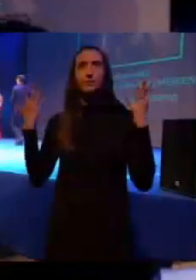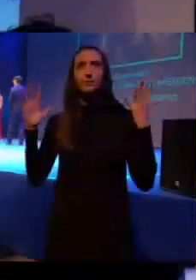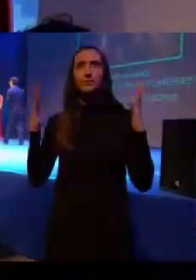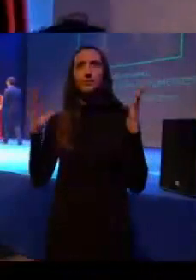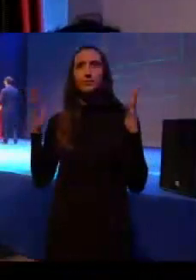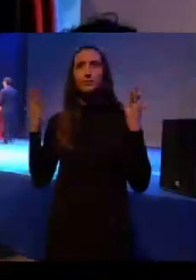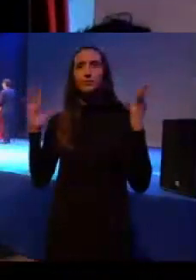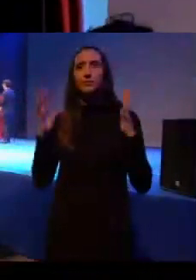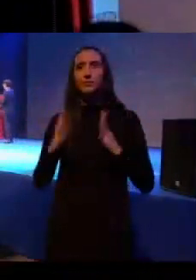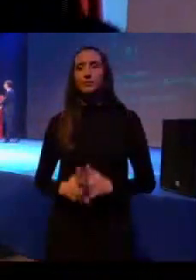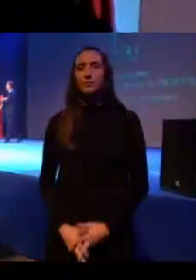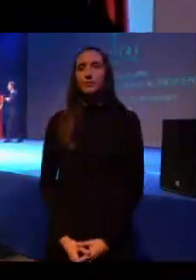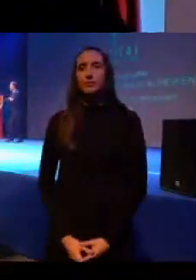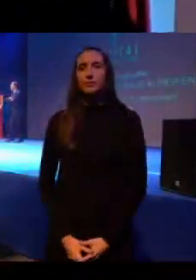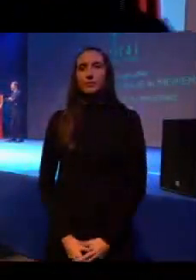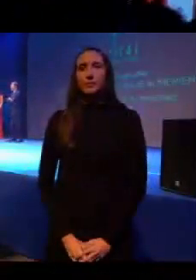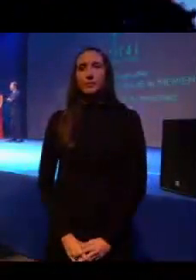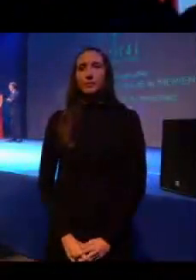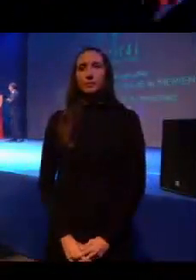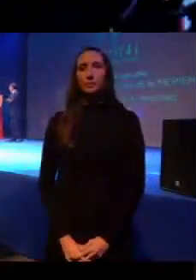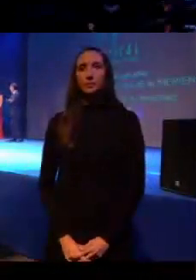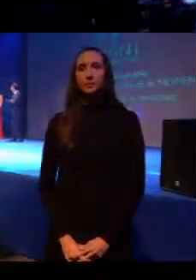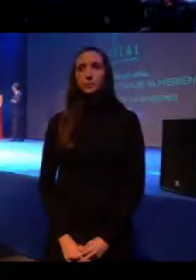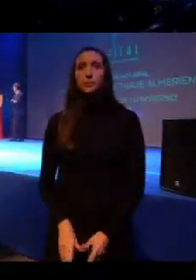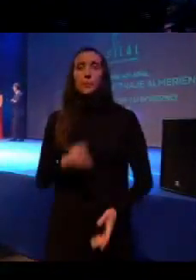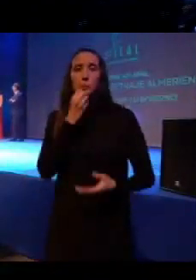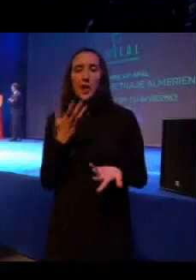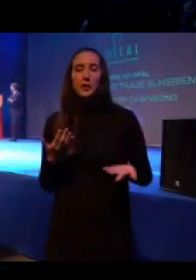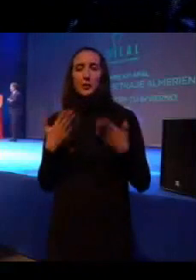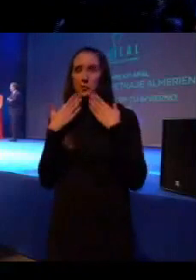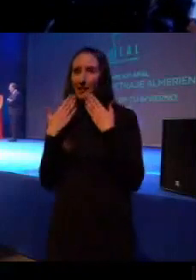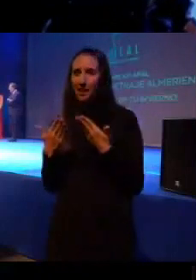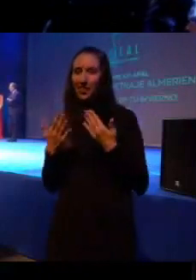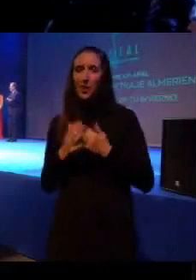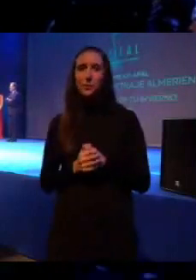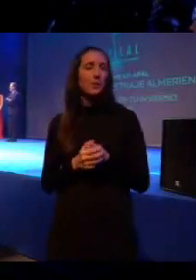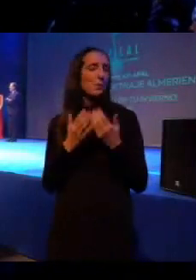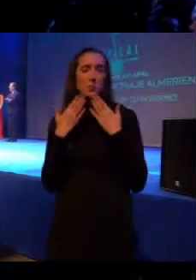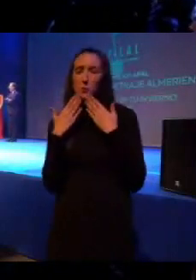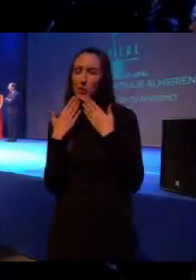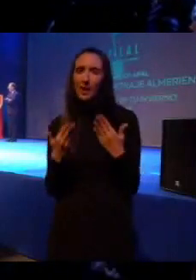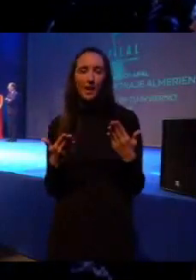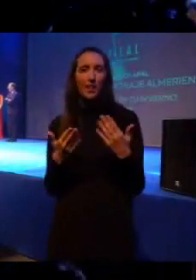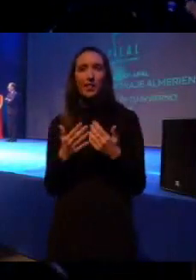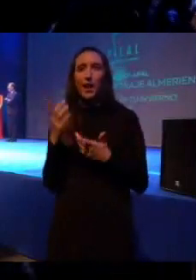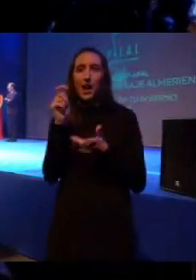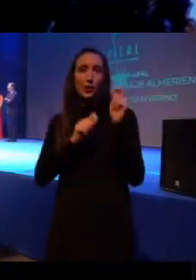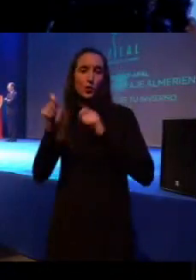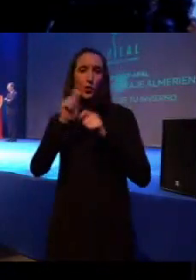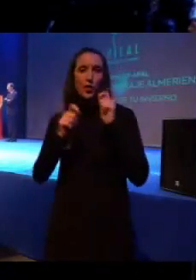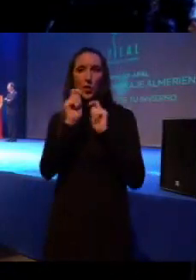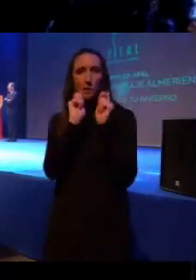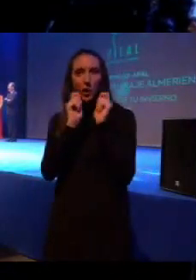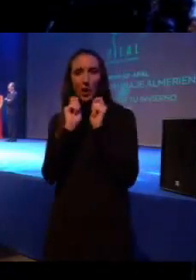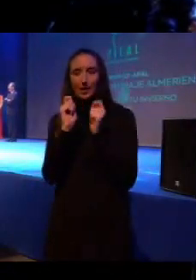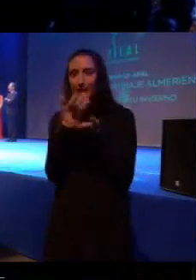Muchísimas gracias. Muchísimas gracias a la Asociación de Periodistas